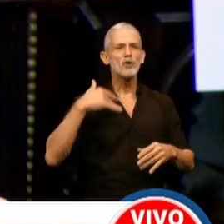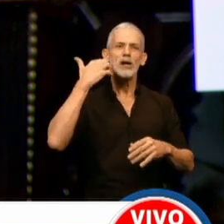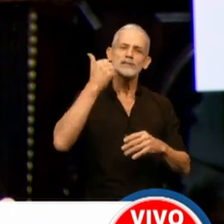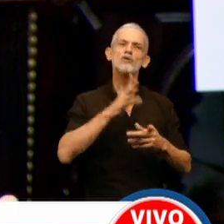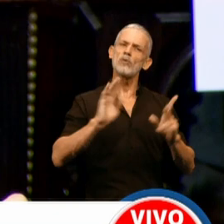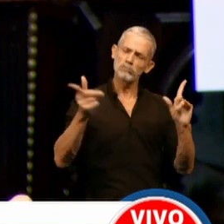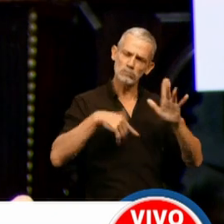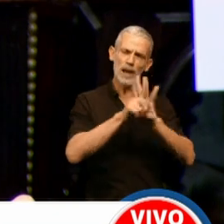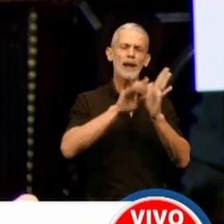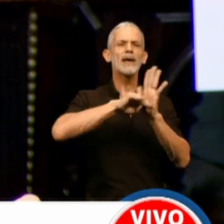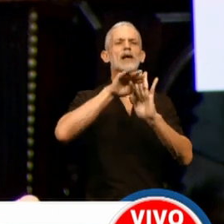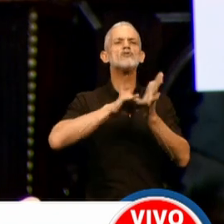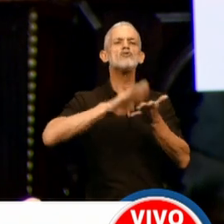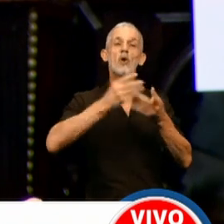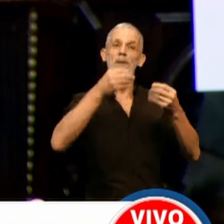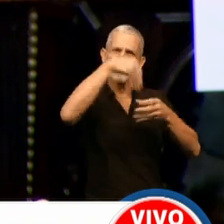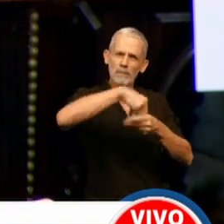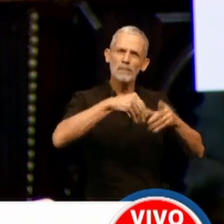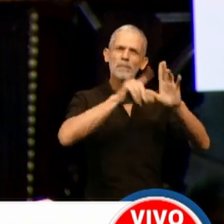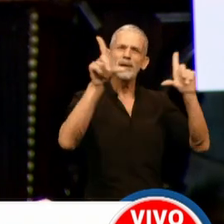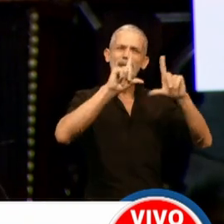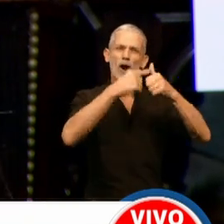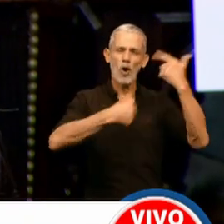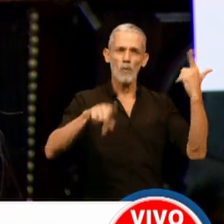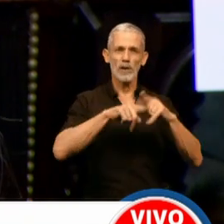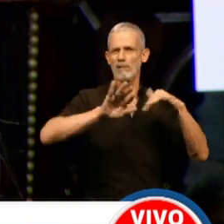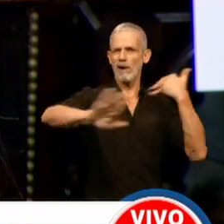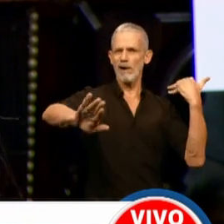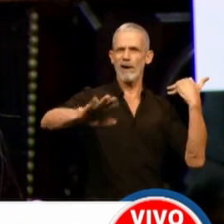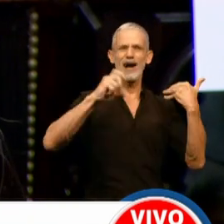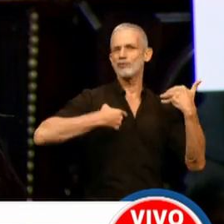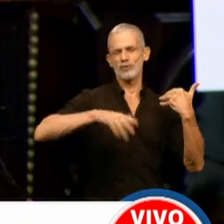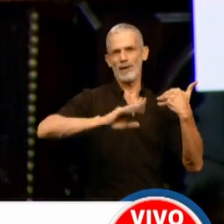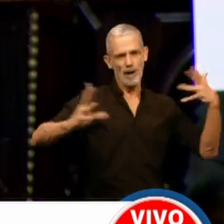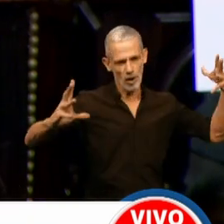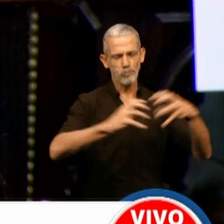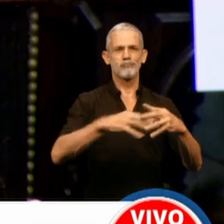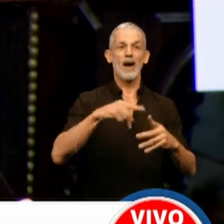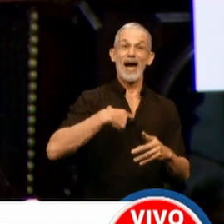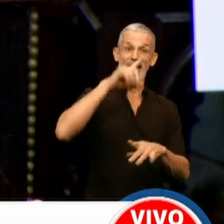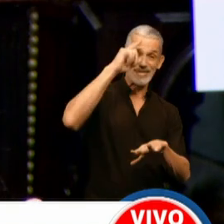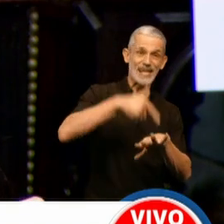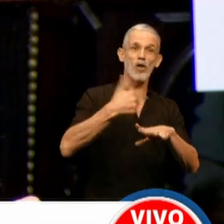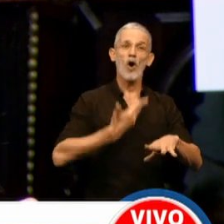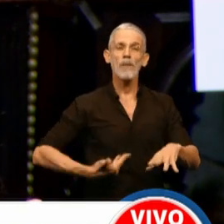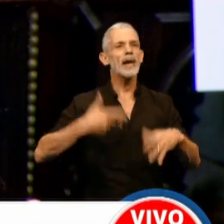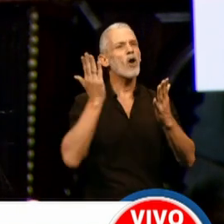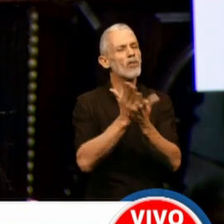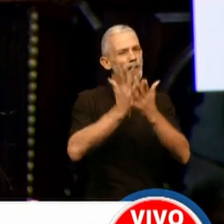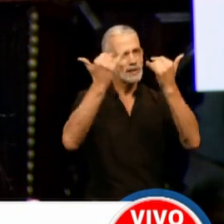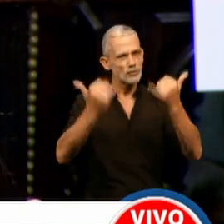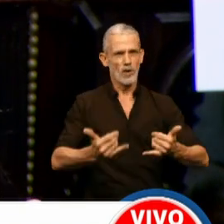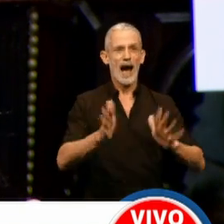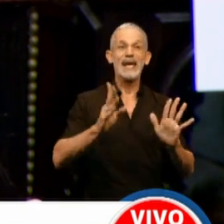vamos a legislar sobre los medios de comunicación porque no están separados de la sociedad porque el estado y los gobiernos tienen derecho